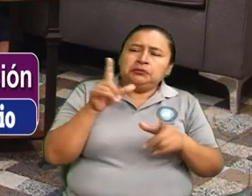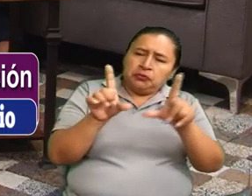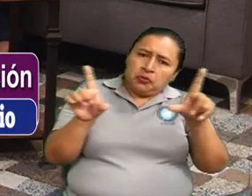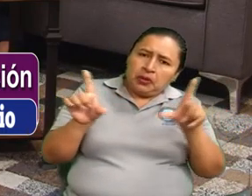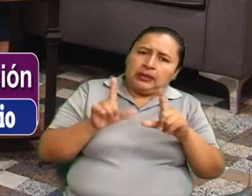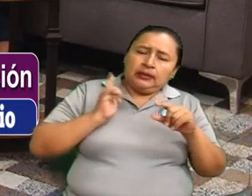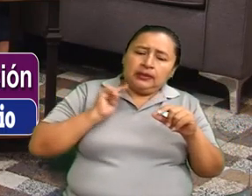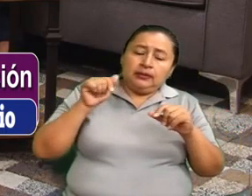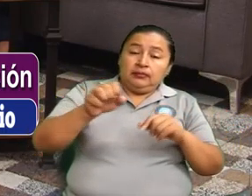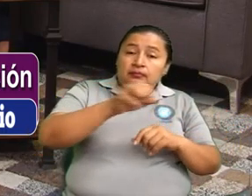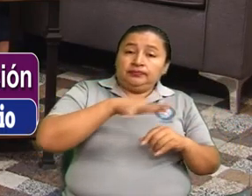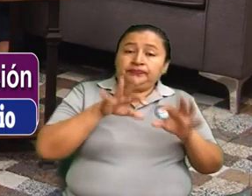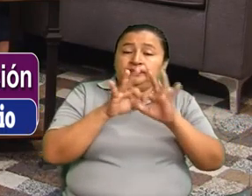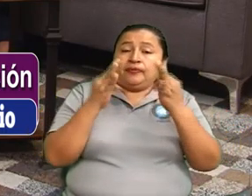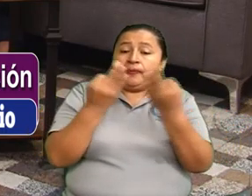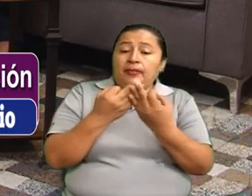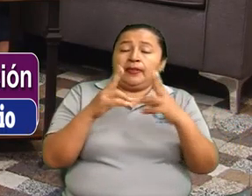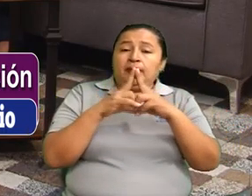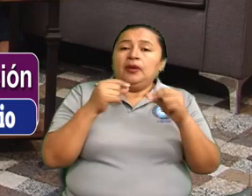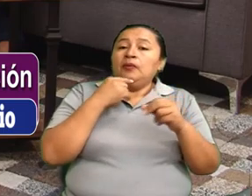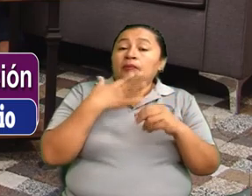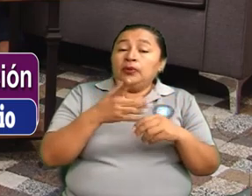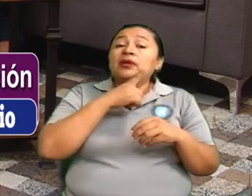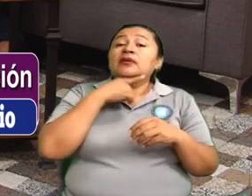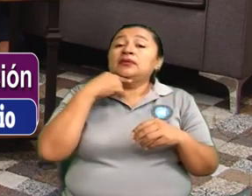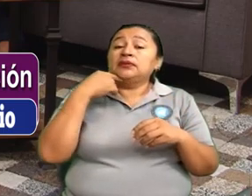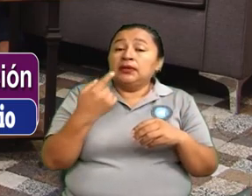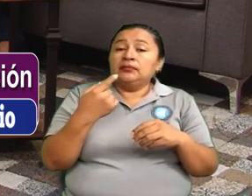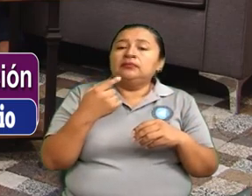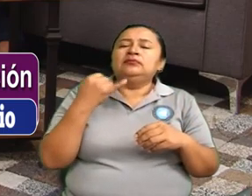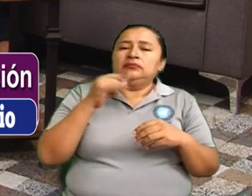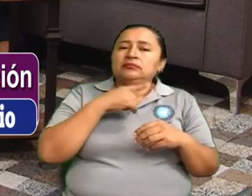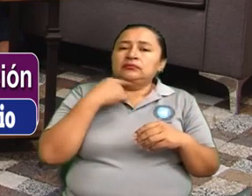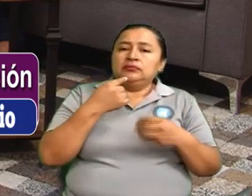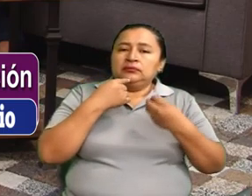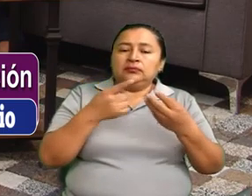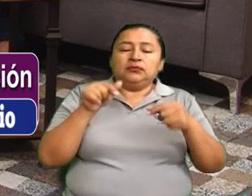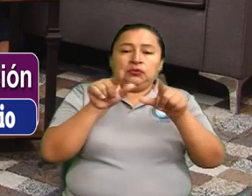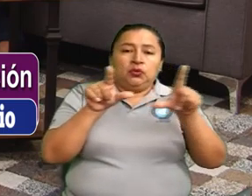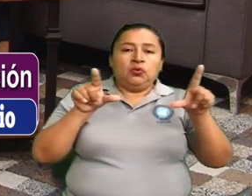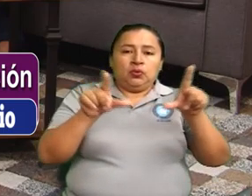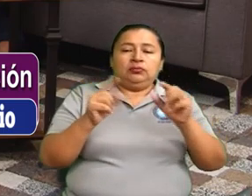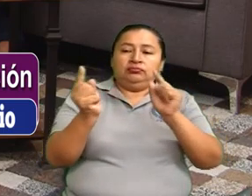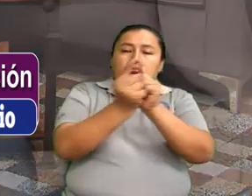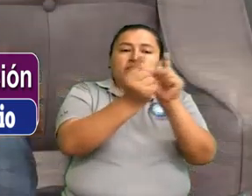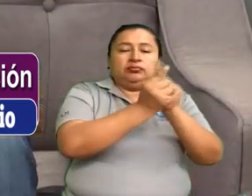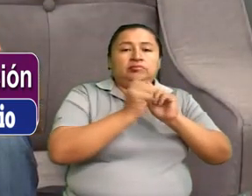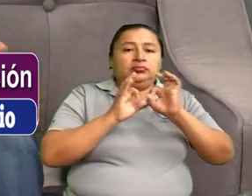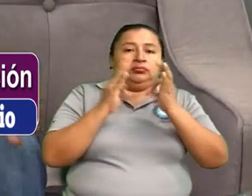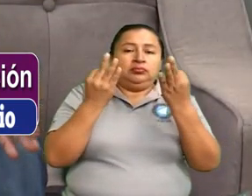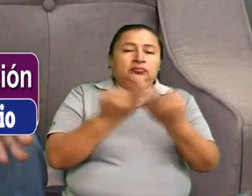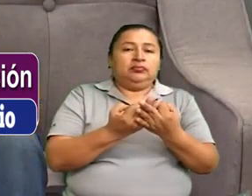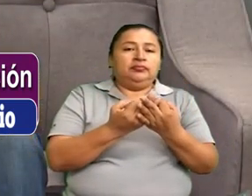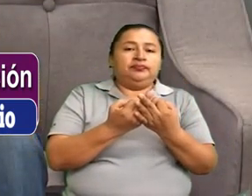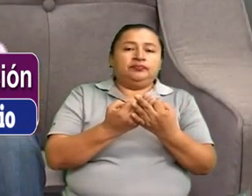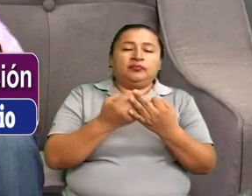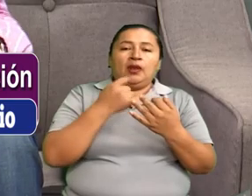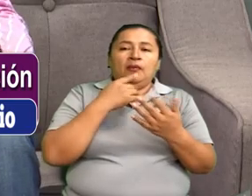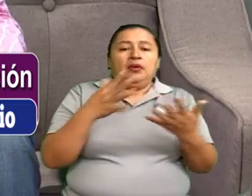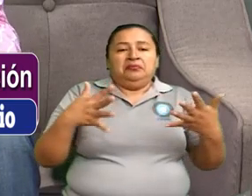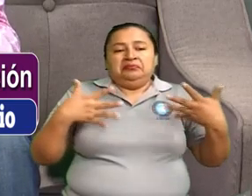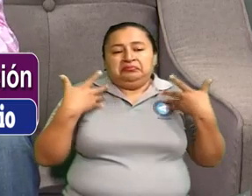ahí espacio las familias nicaragüenses, porque la verdad es, y hay que decirlo, se convierten en verdadero encuentro de la familia. por la